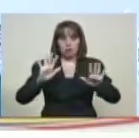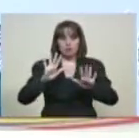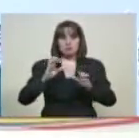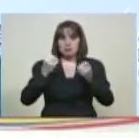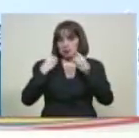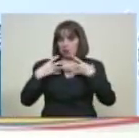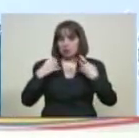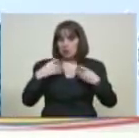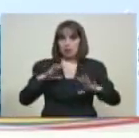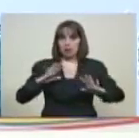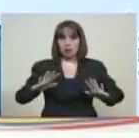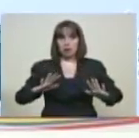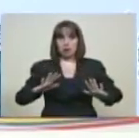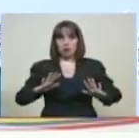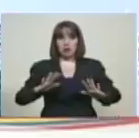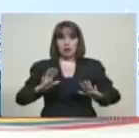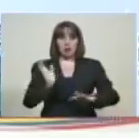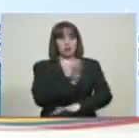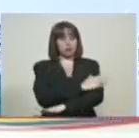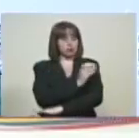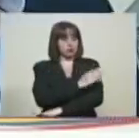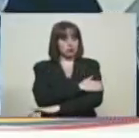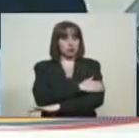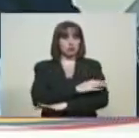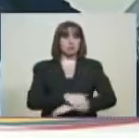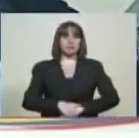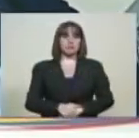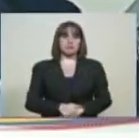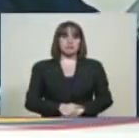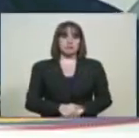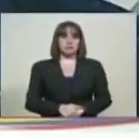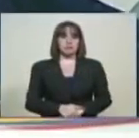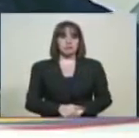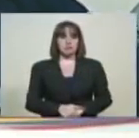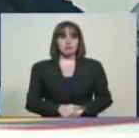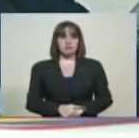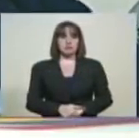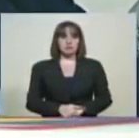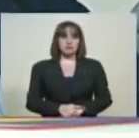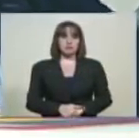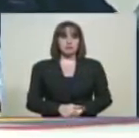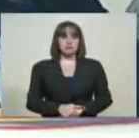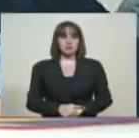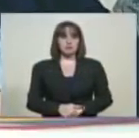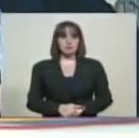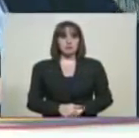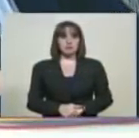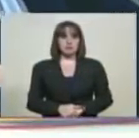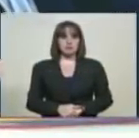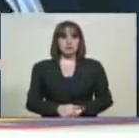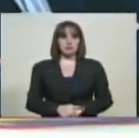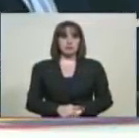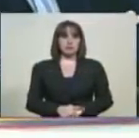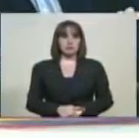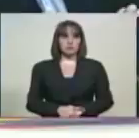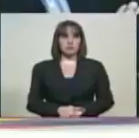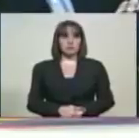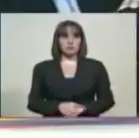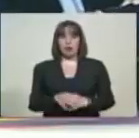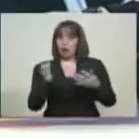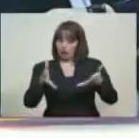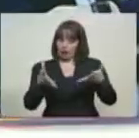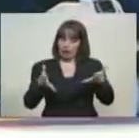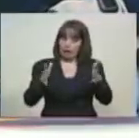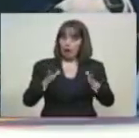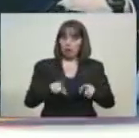venezolana de las oposiciones con su permiso las oposiciones que ganaron con